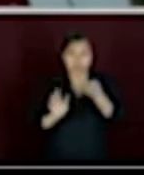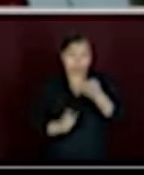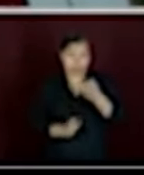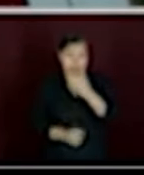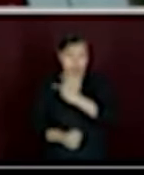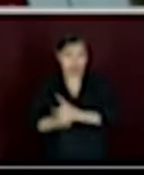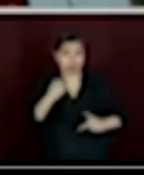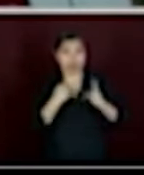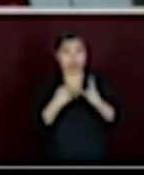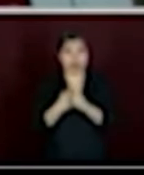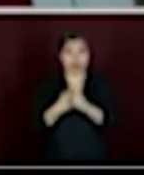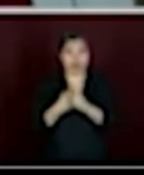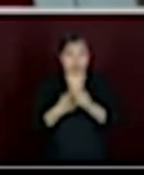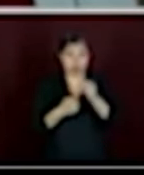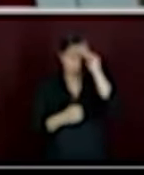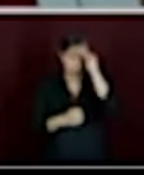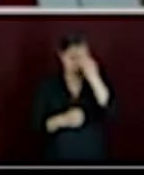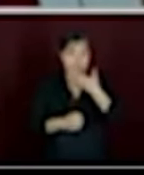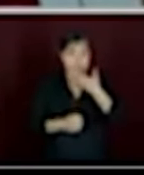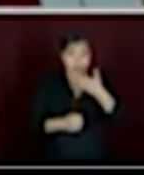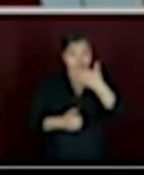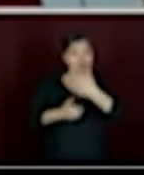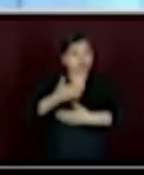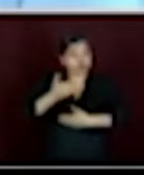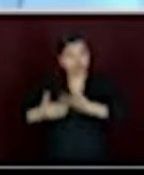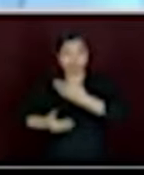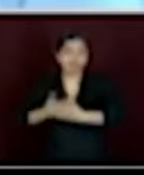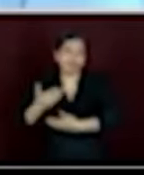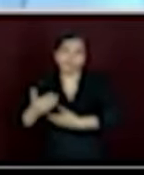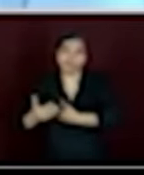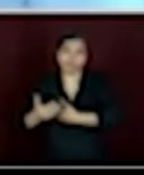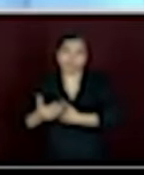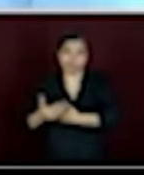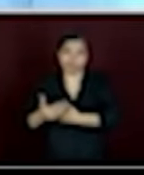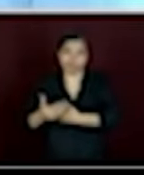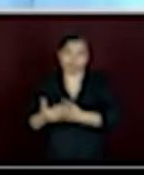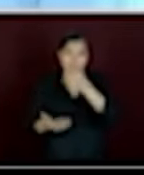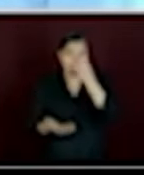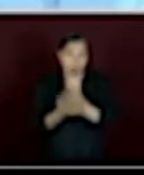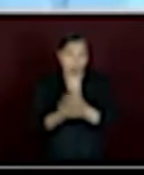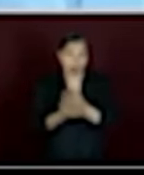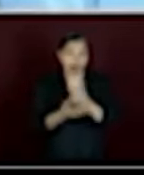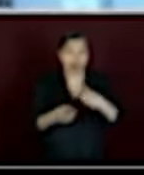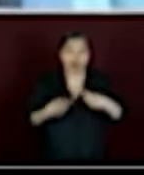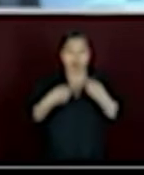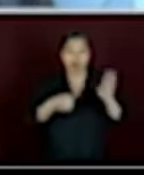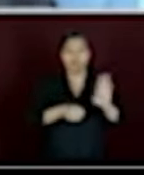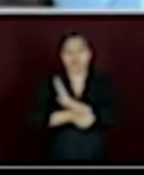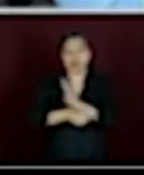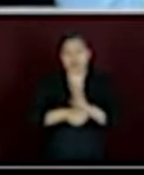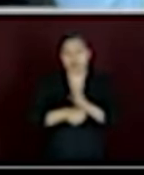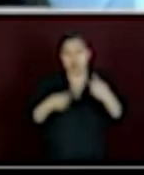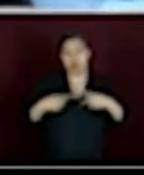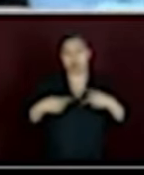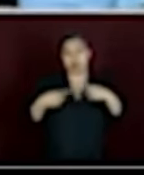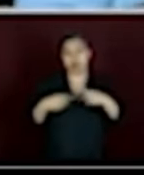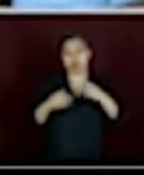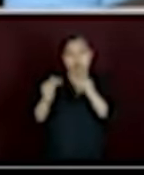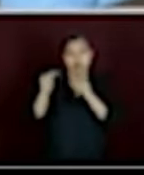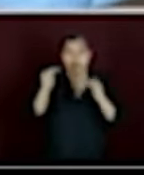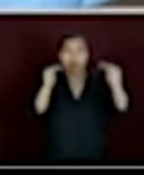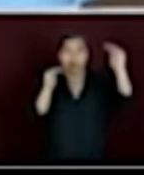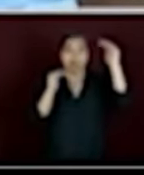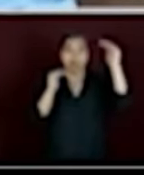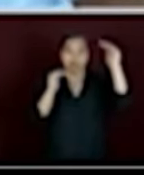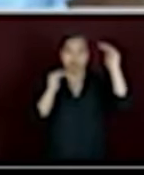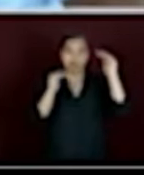lo que se refería a ella, me imagino, es que las encuestas la colocan muy arriba, entre